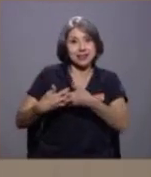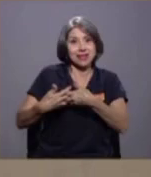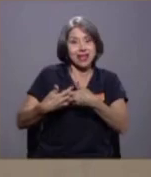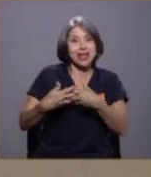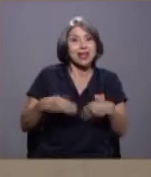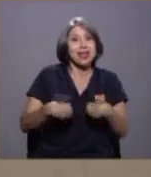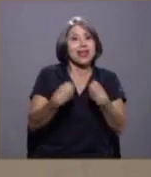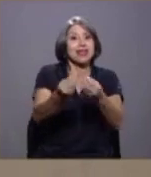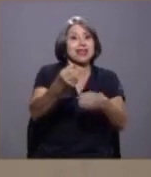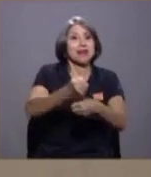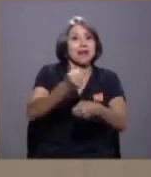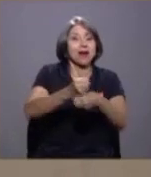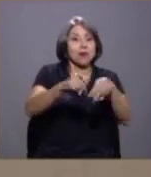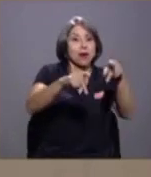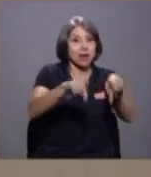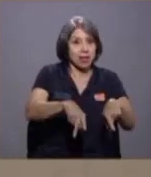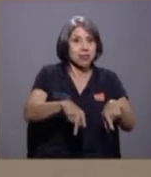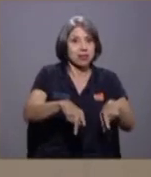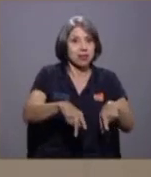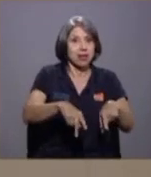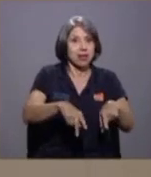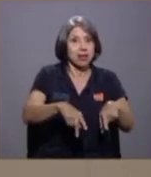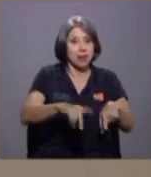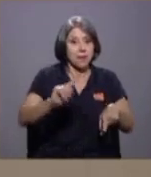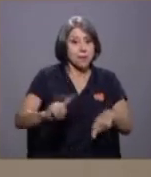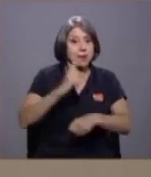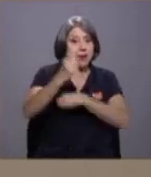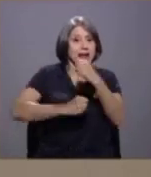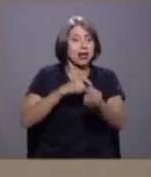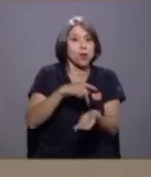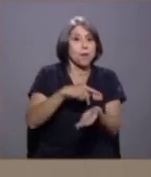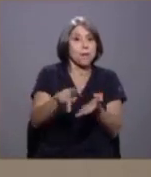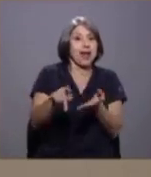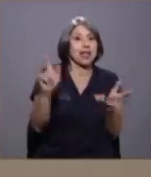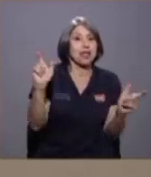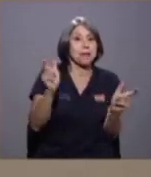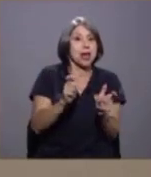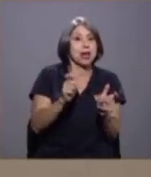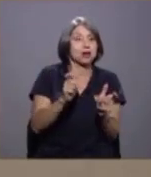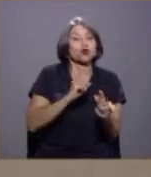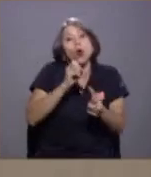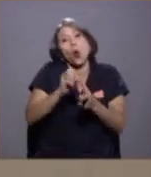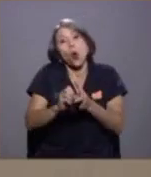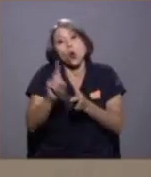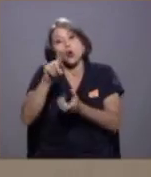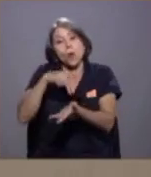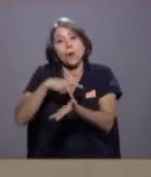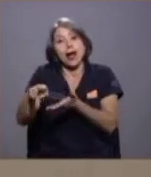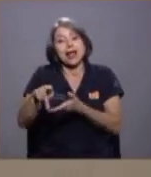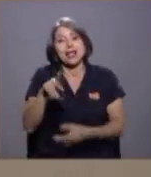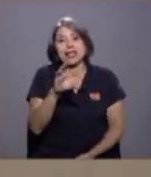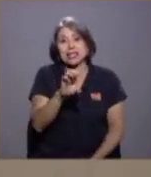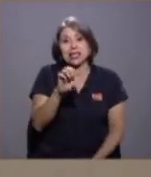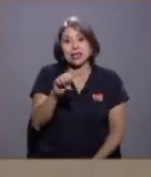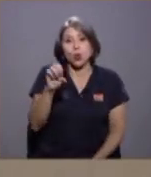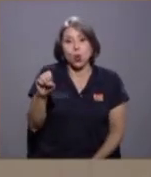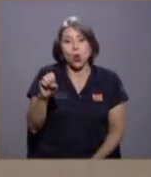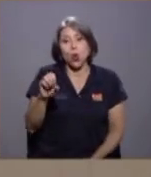gente desempleada en el primer año paguen menos o no paguen seguro social y algunas otras cargas.